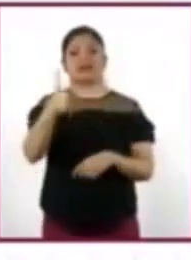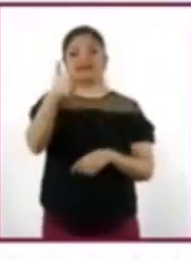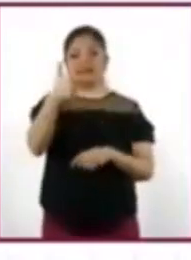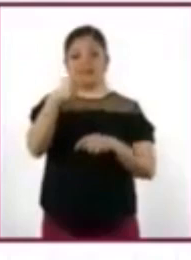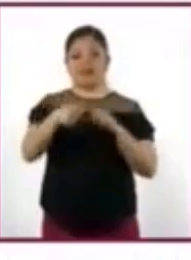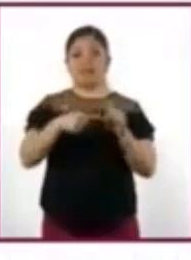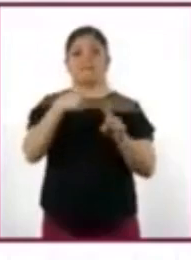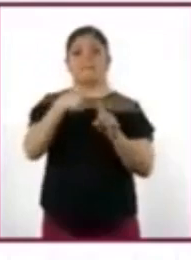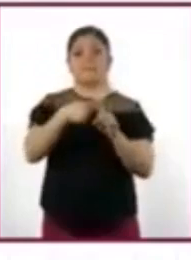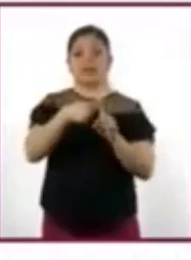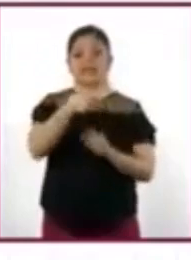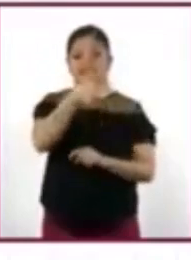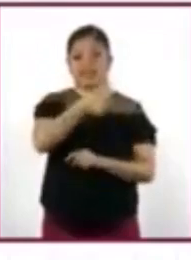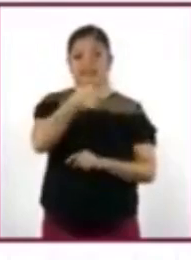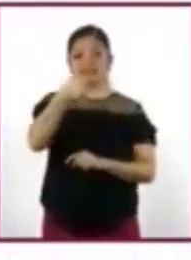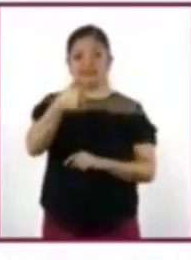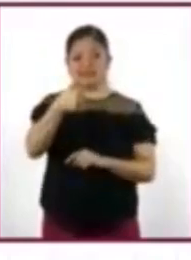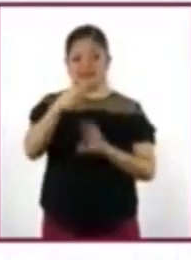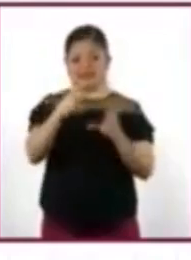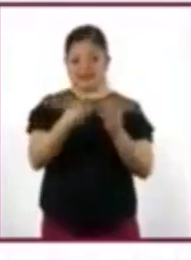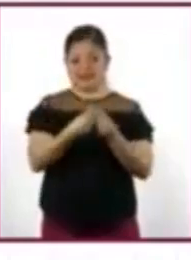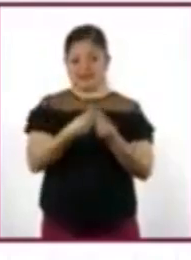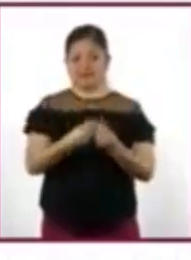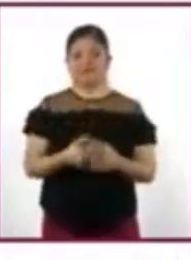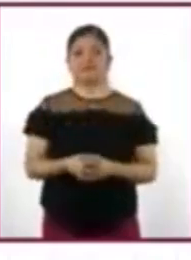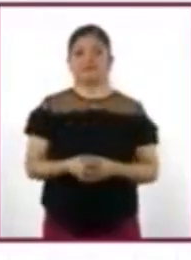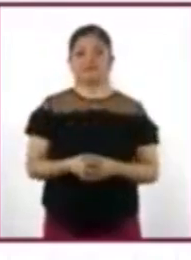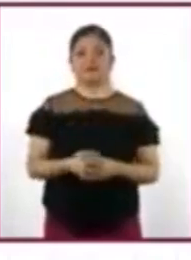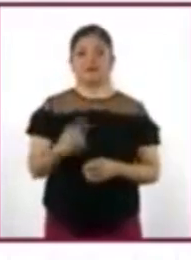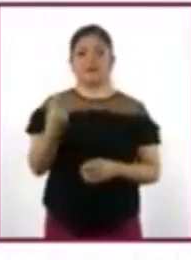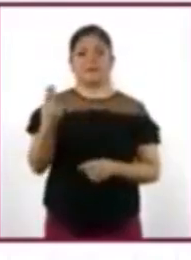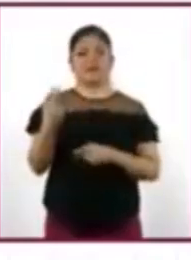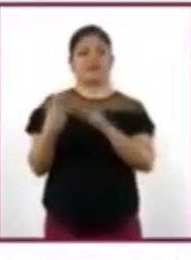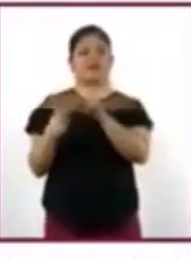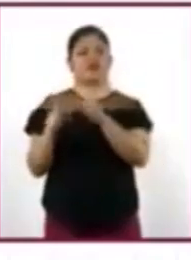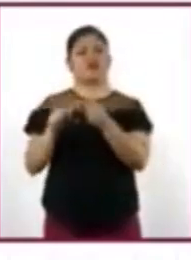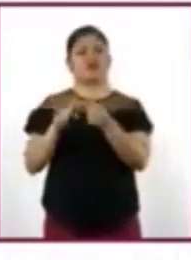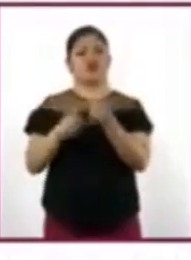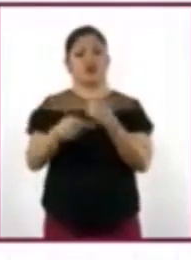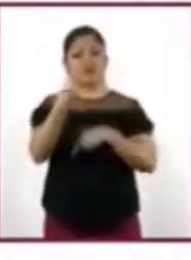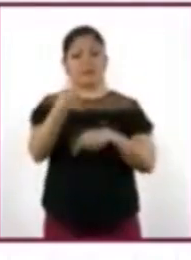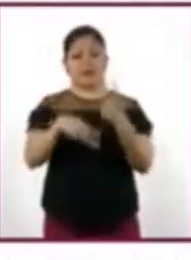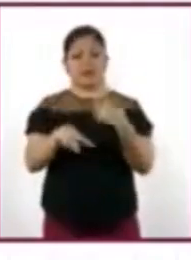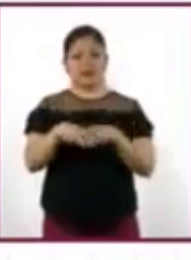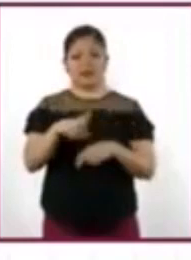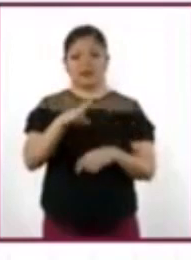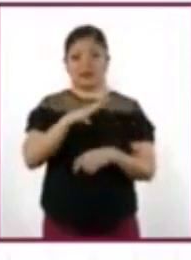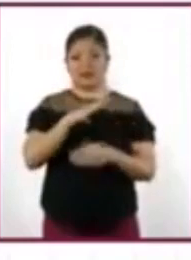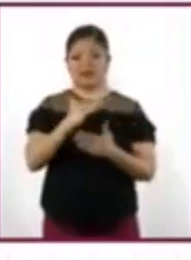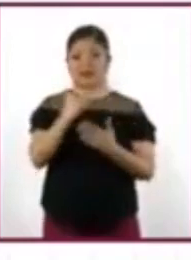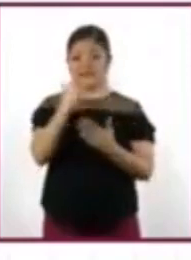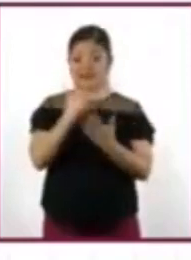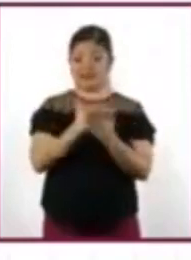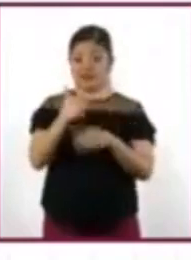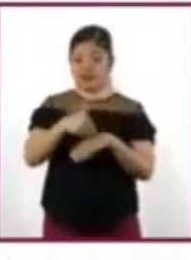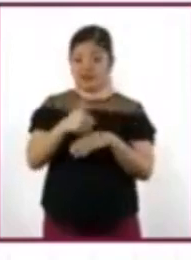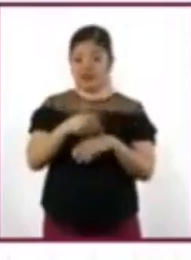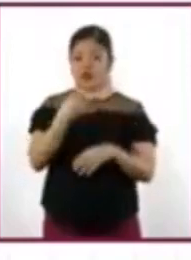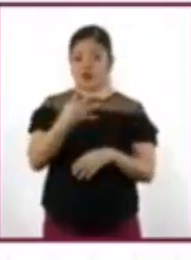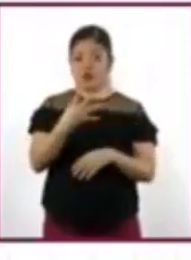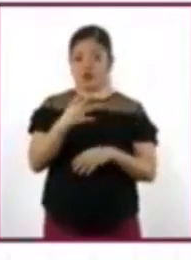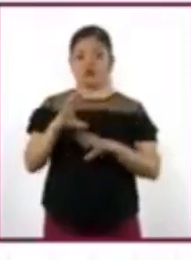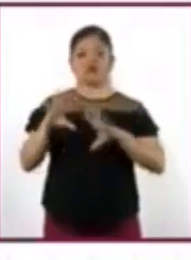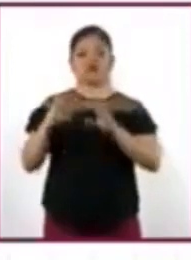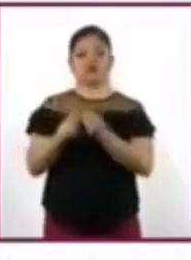más 2 veces el 6. Para llegar al 25, que es el término que está en la posición 4,